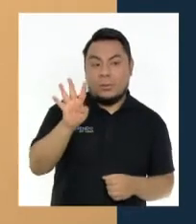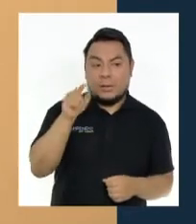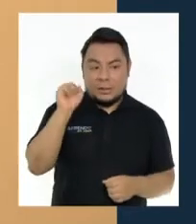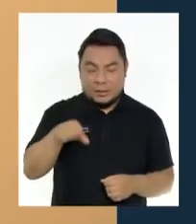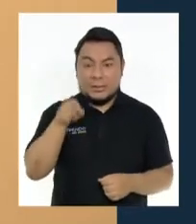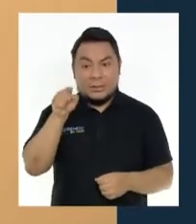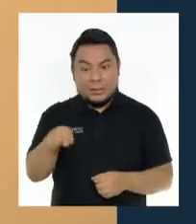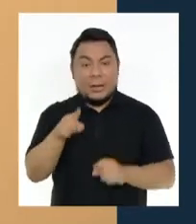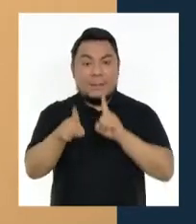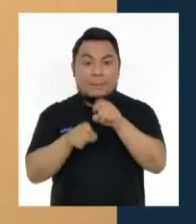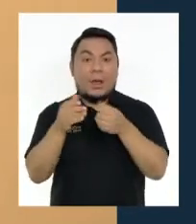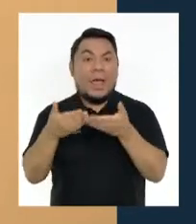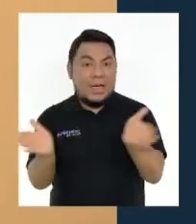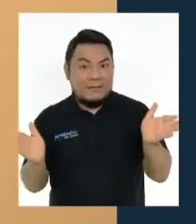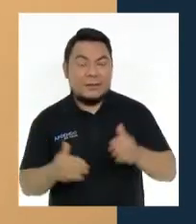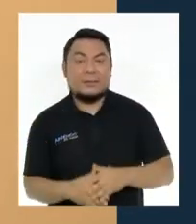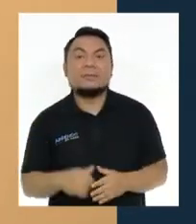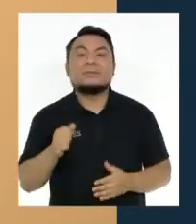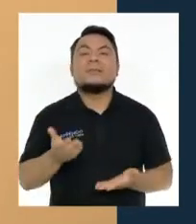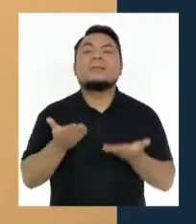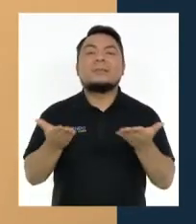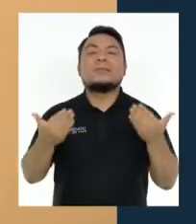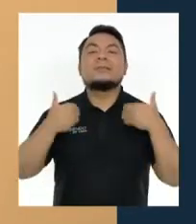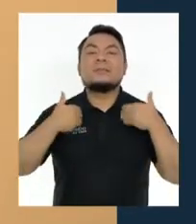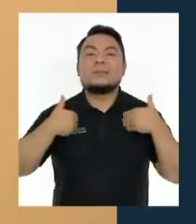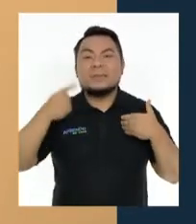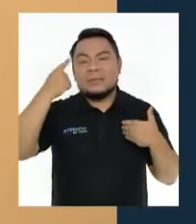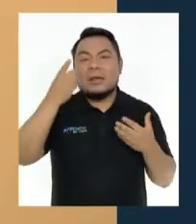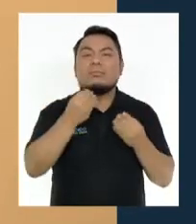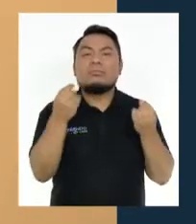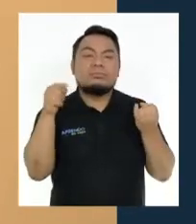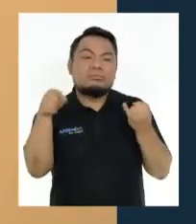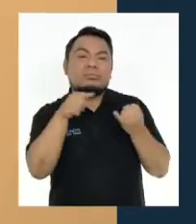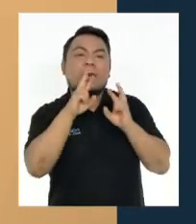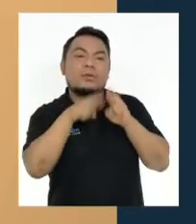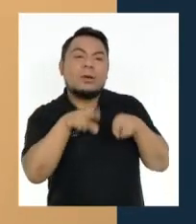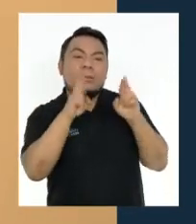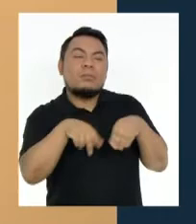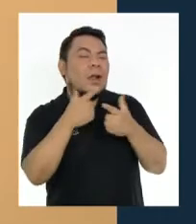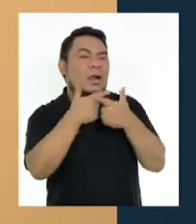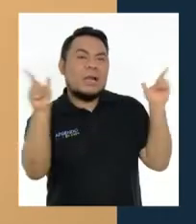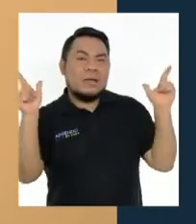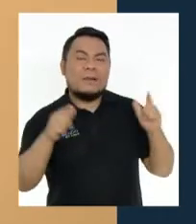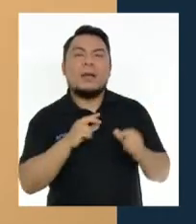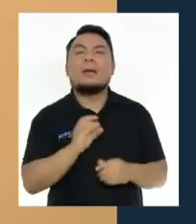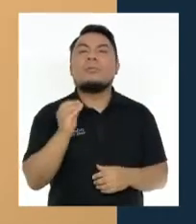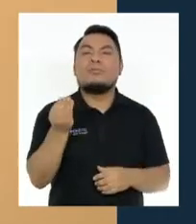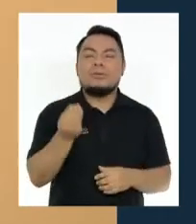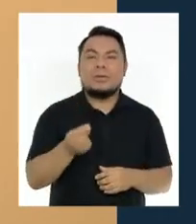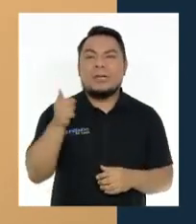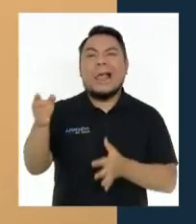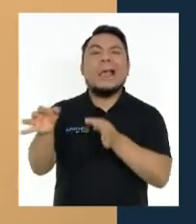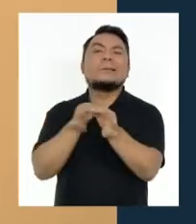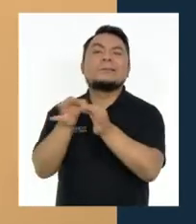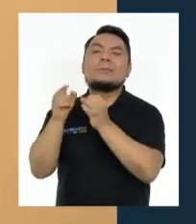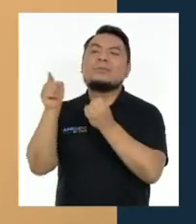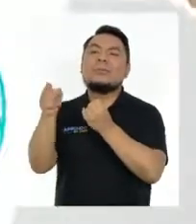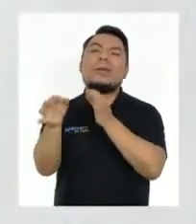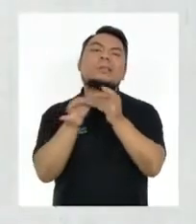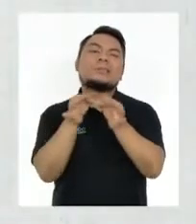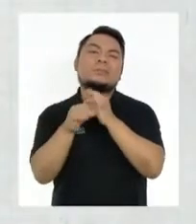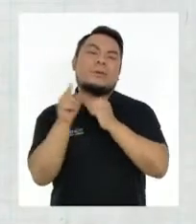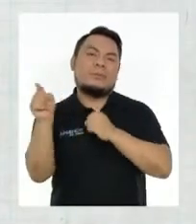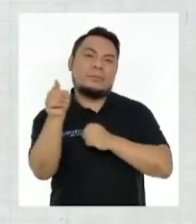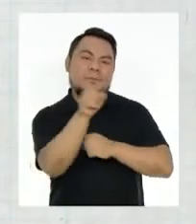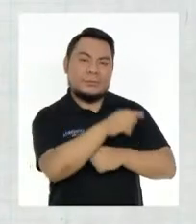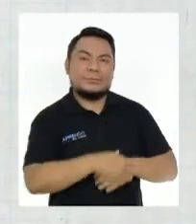una pregunta abierta, dará para tener muchas opciones de respuestas, principalmente explicaciones o